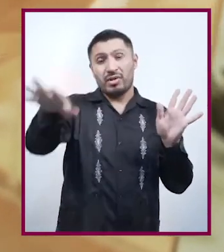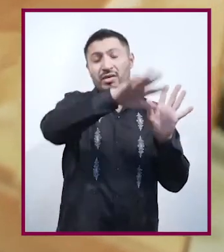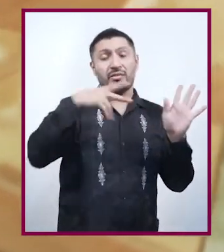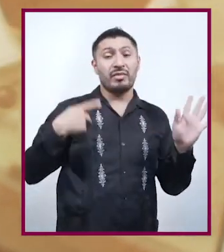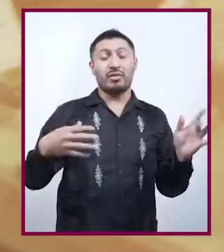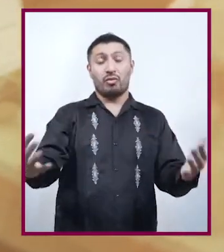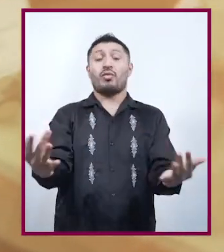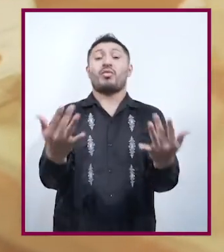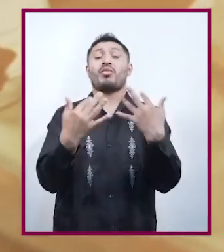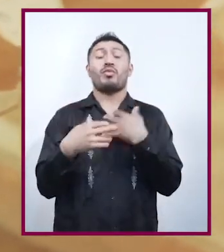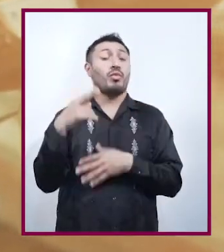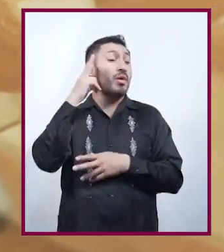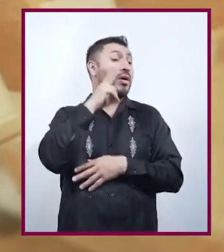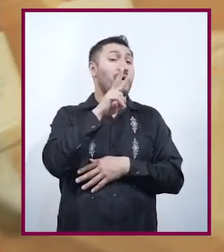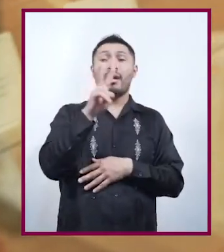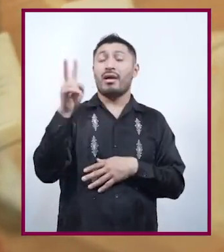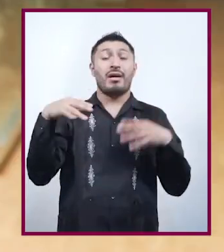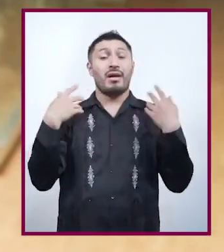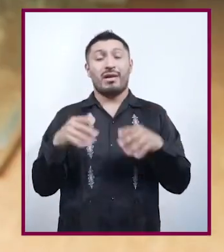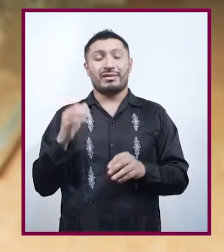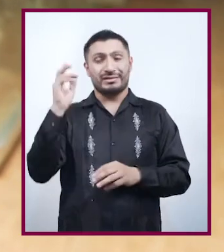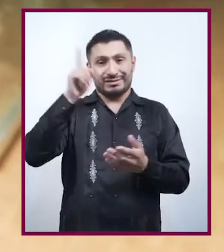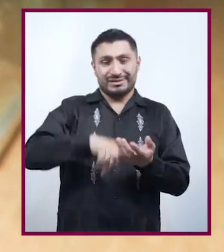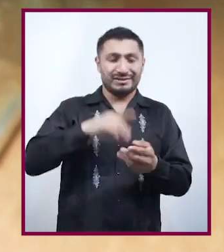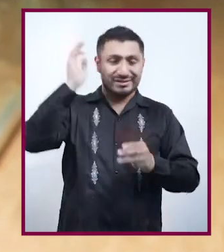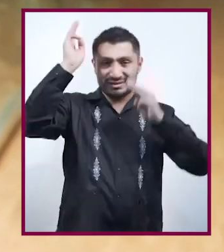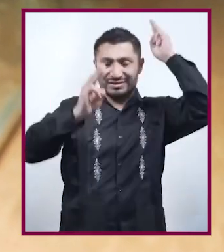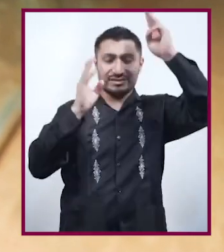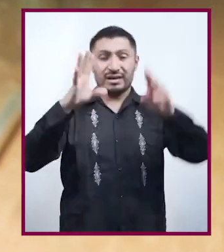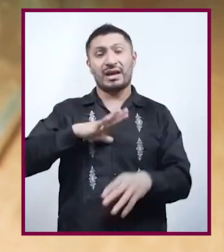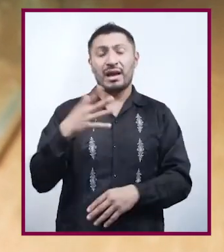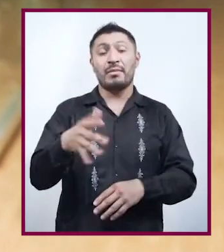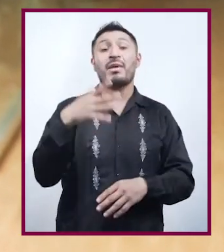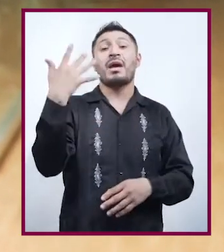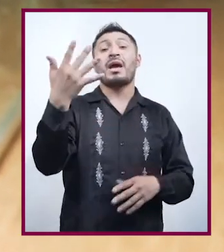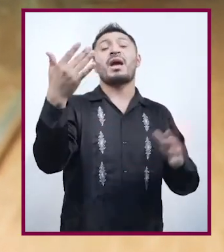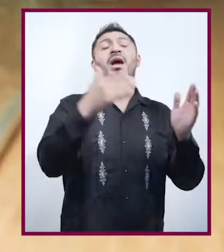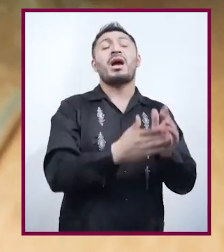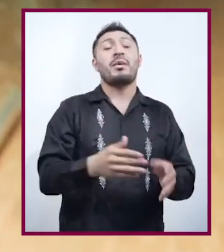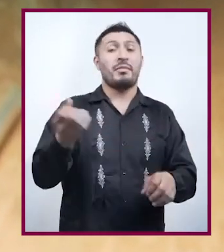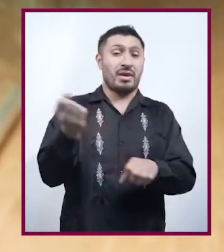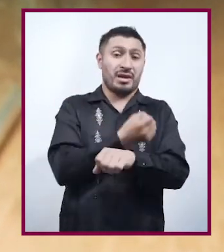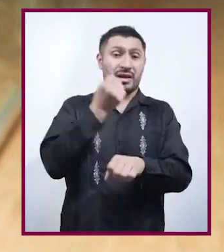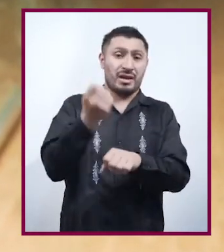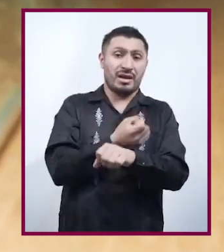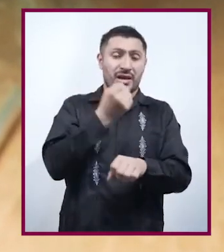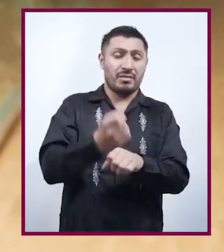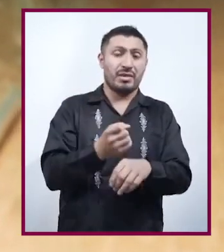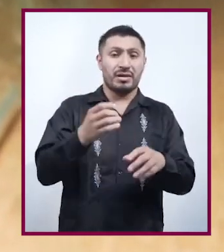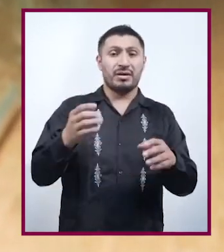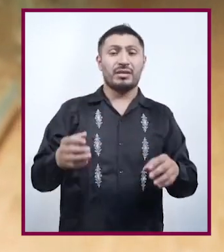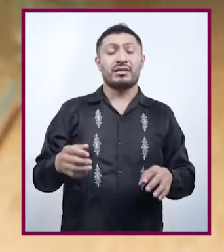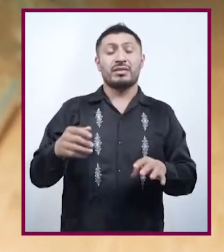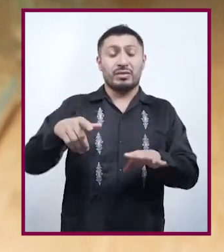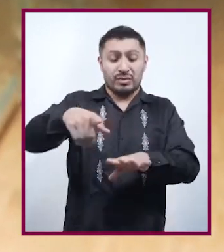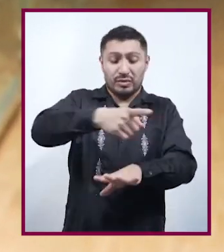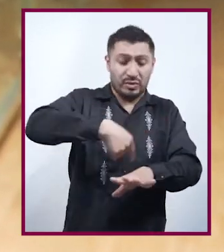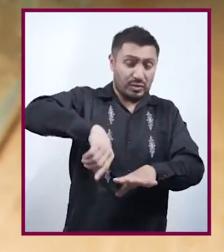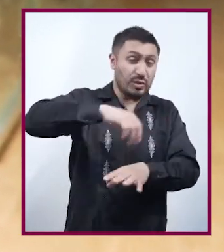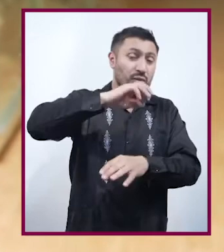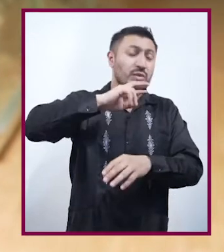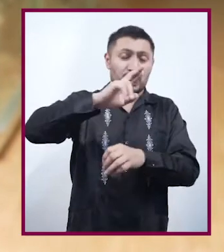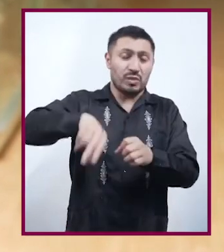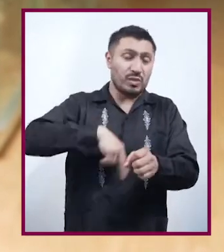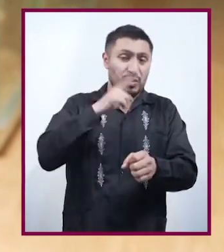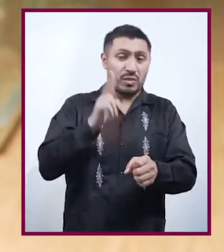sus puertas al público. Este museo cuenta con una colección de 5,000 piezas de zapatos